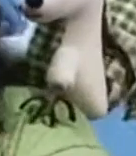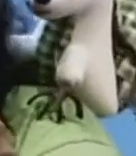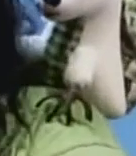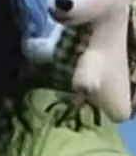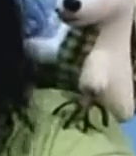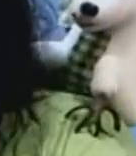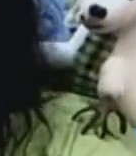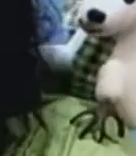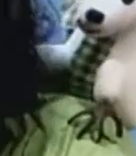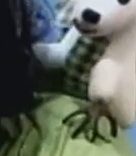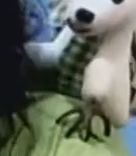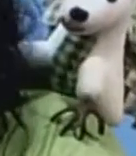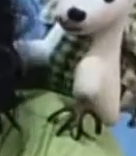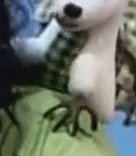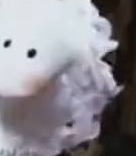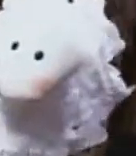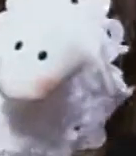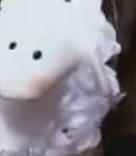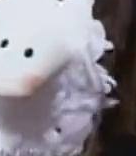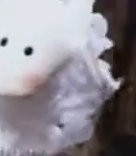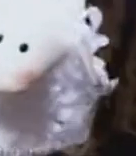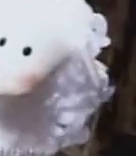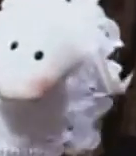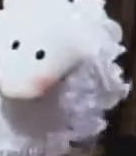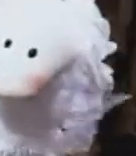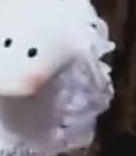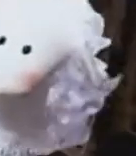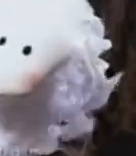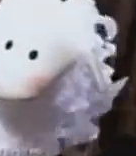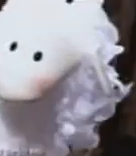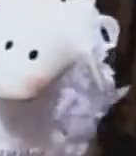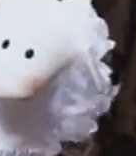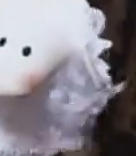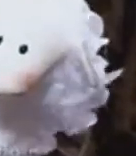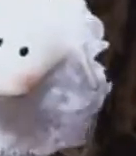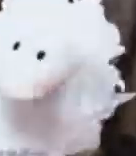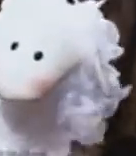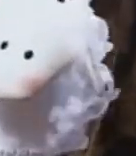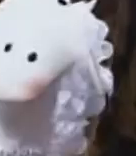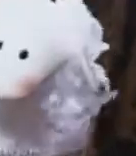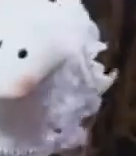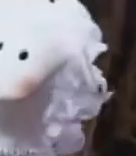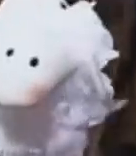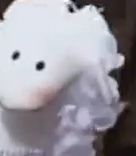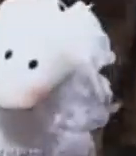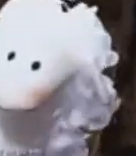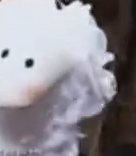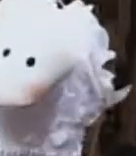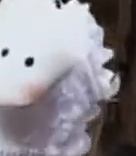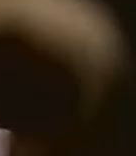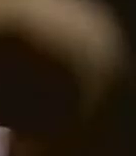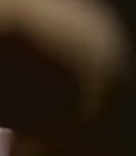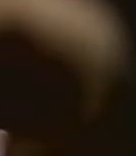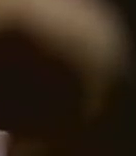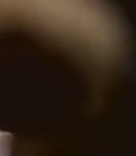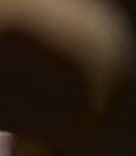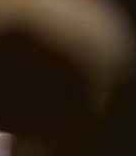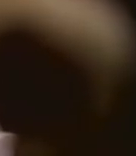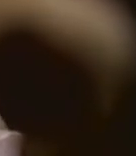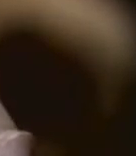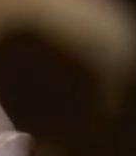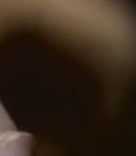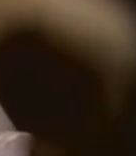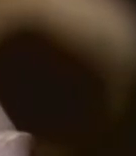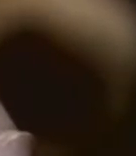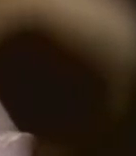Mucho más que Noé en los 40 días del diluvio. Sí, es verdad. Con prepago Movistar también puedes navegar en internet desde 900 pesos. Marca ya al